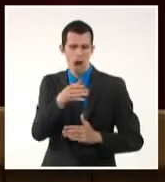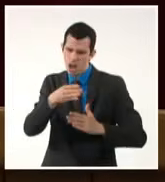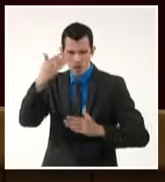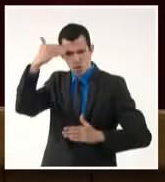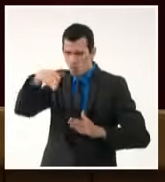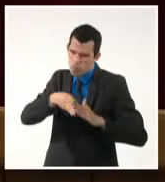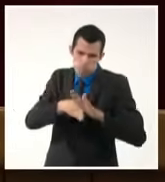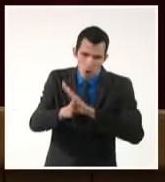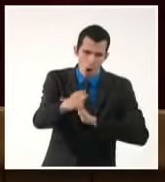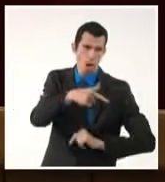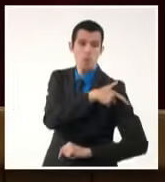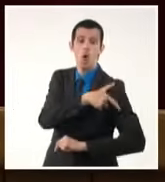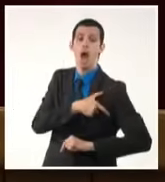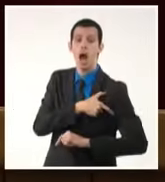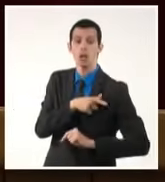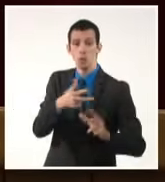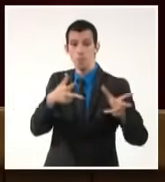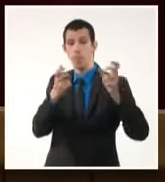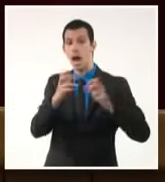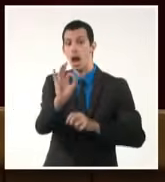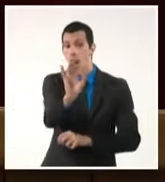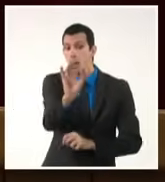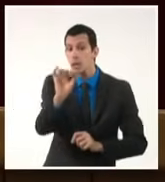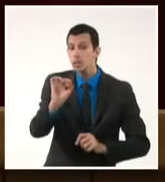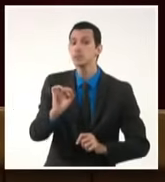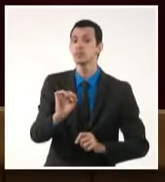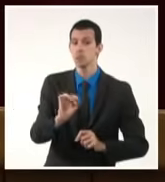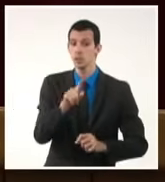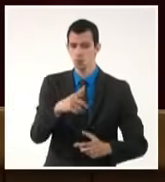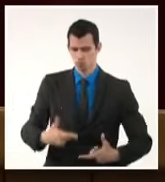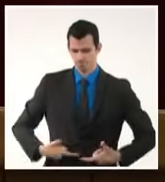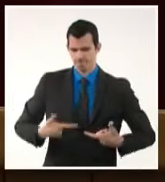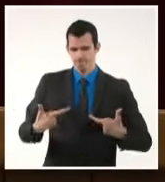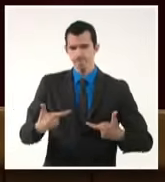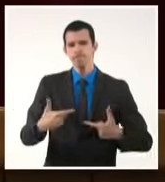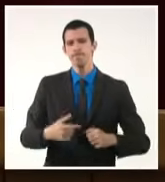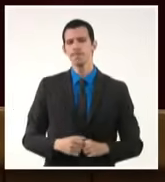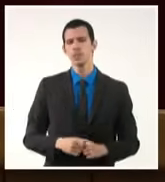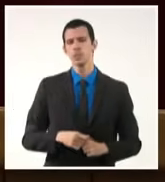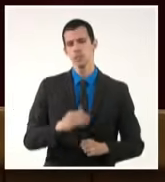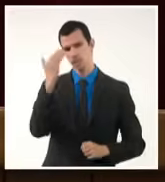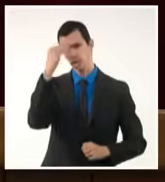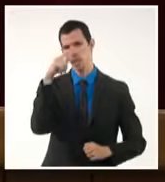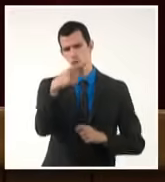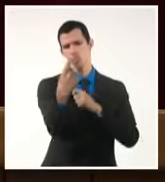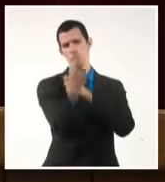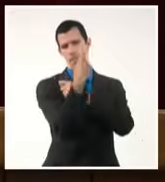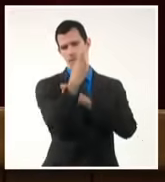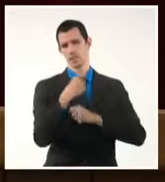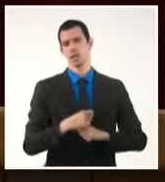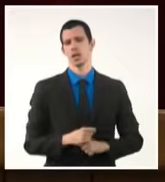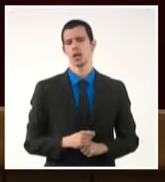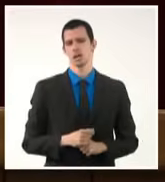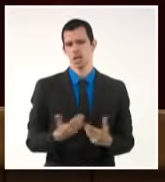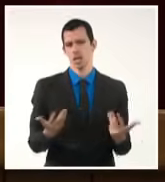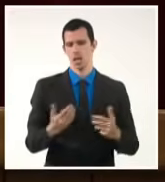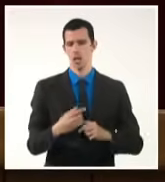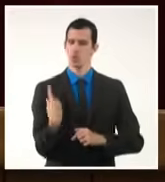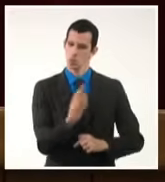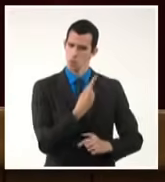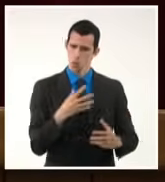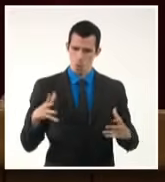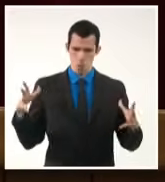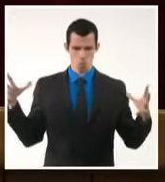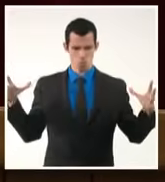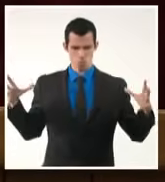invicta del nuevo ejército rebelde, nos ha enseñado muchas veces que sí se puede si avanzamos unidos, y así